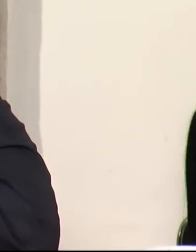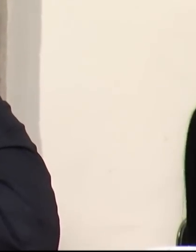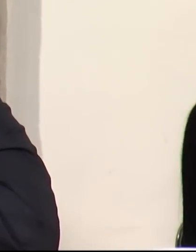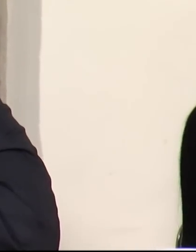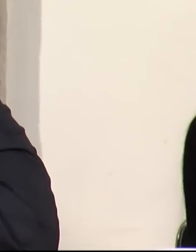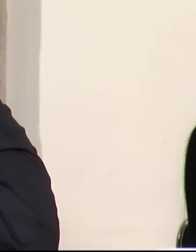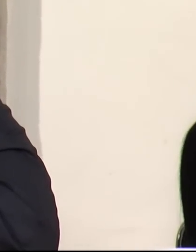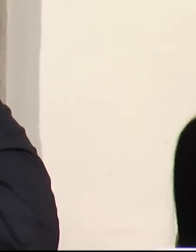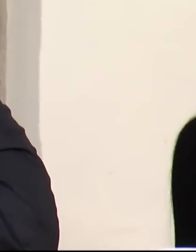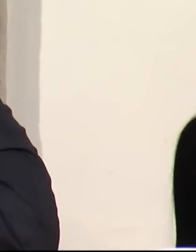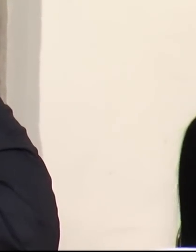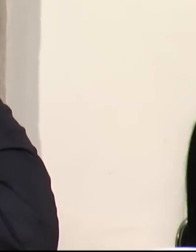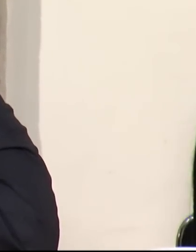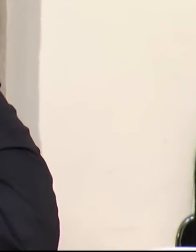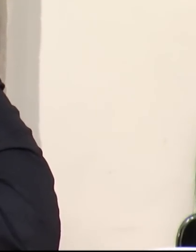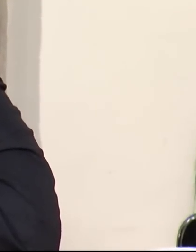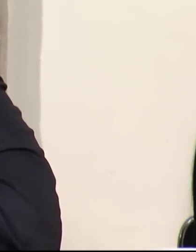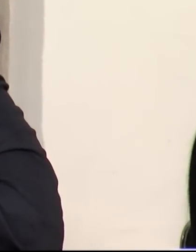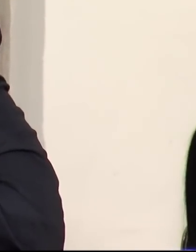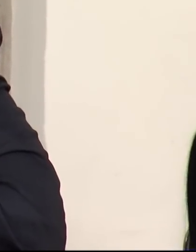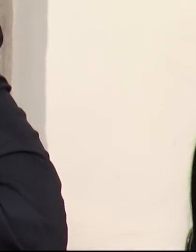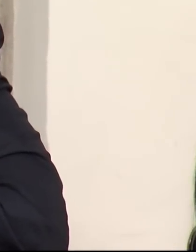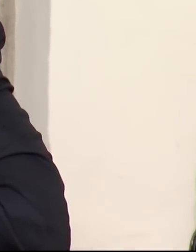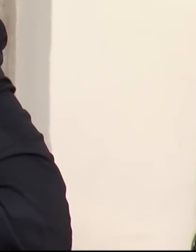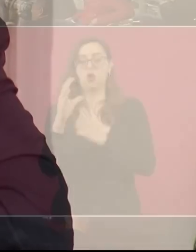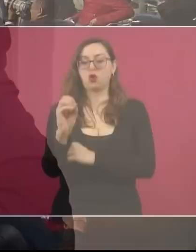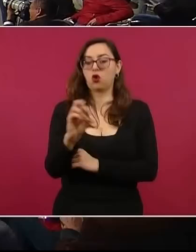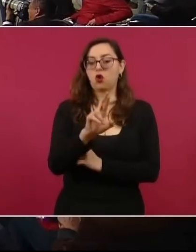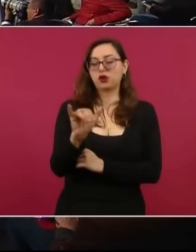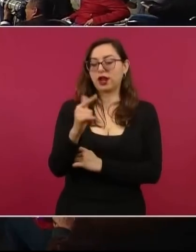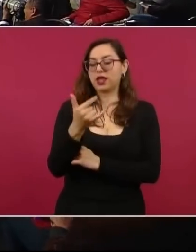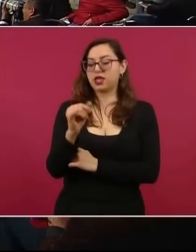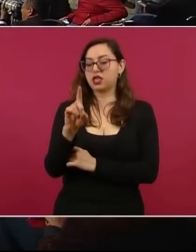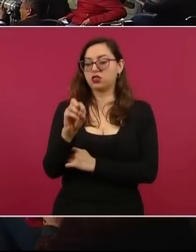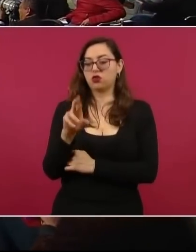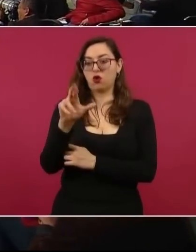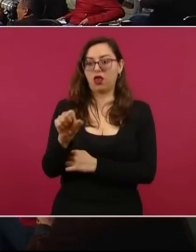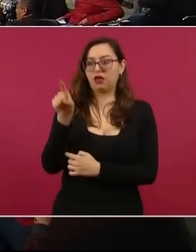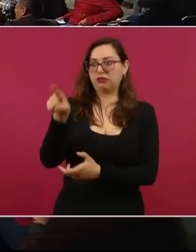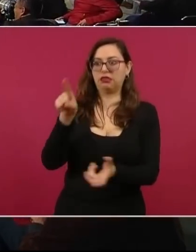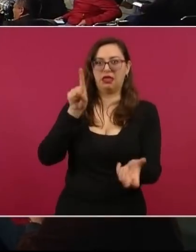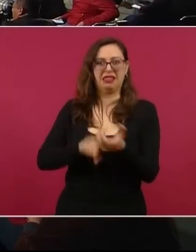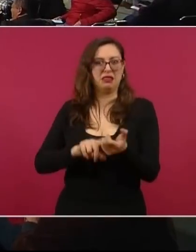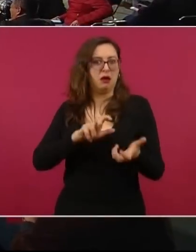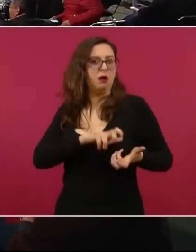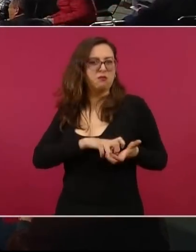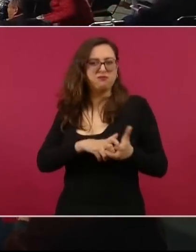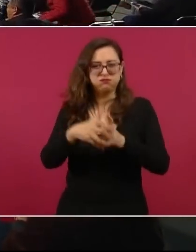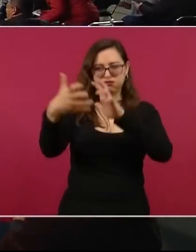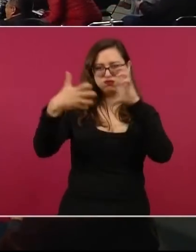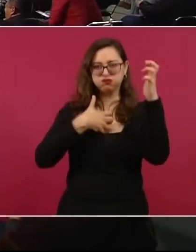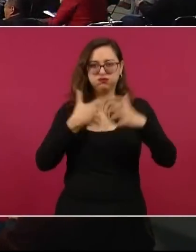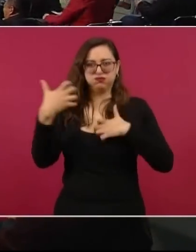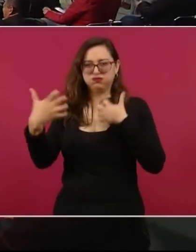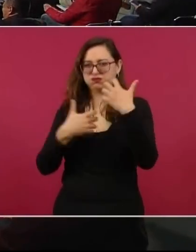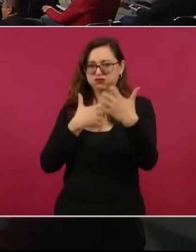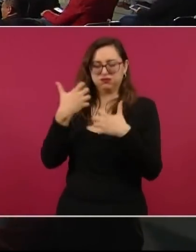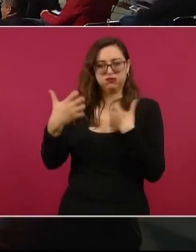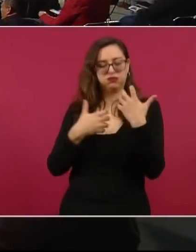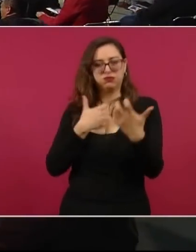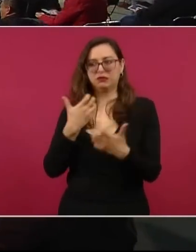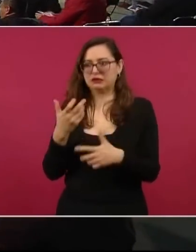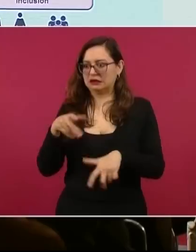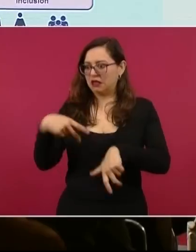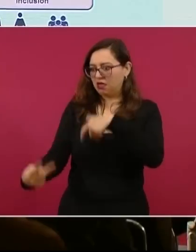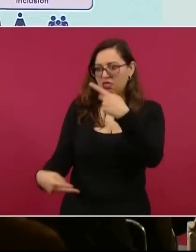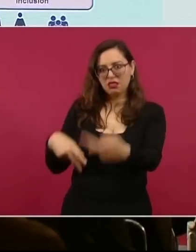Y miren que lo intentó. Tuvo de respaldo las mañaneras de Andrés Manuel López Obrador semana con semana, donde